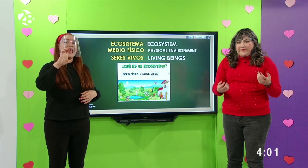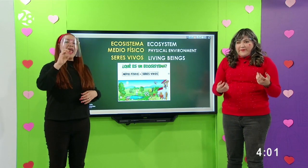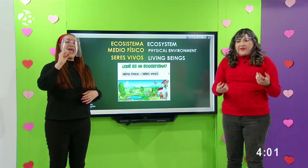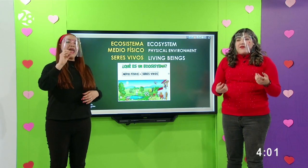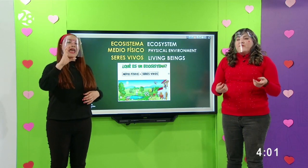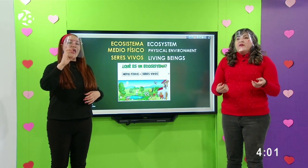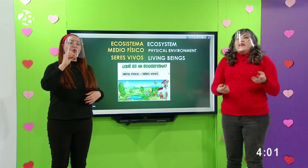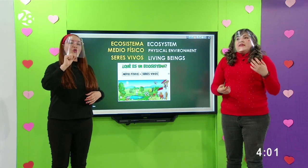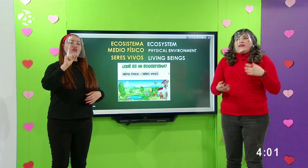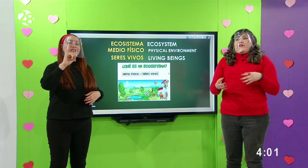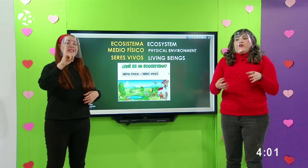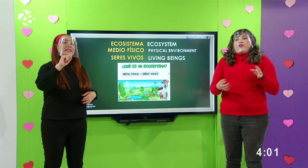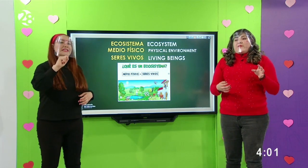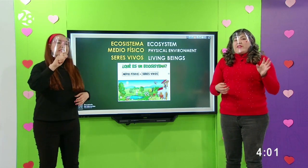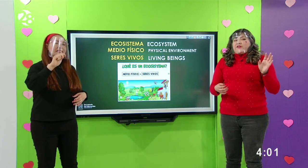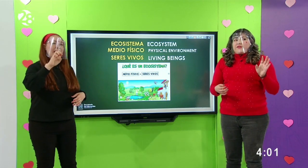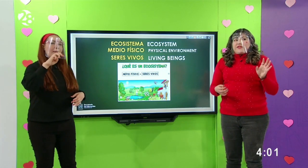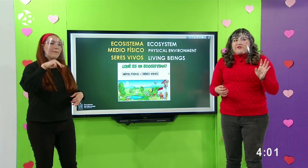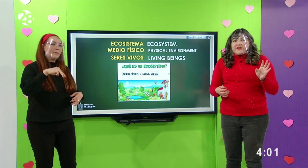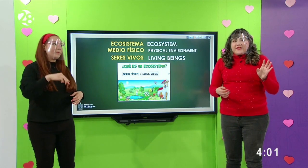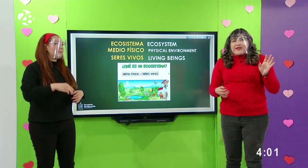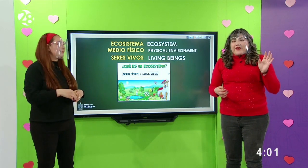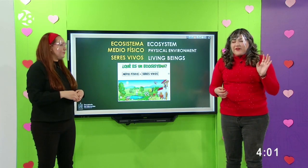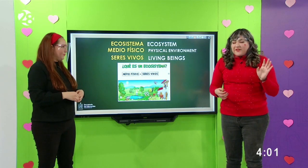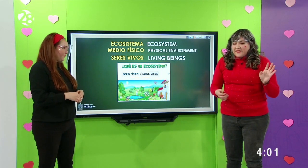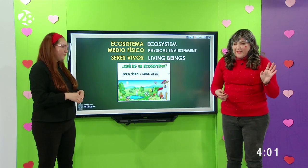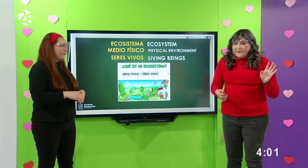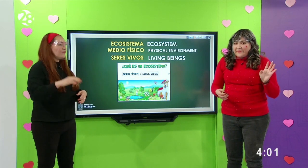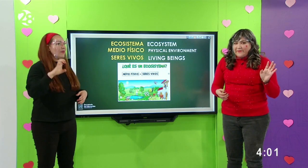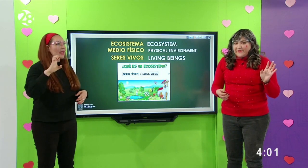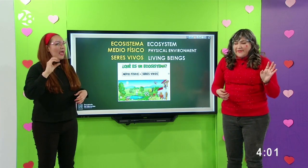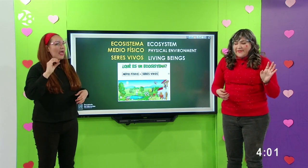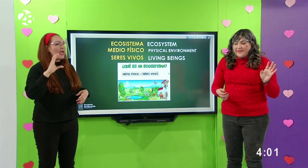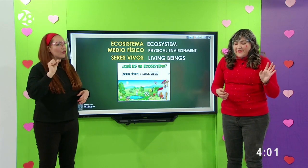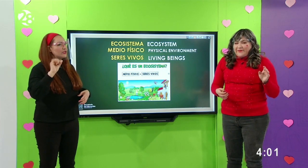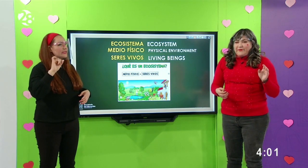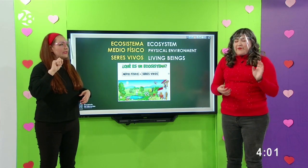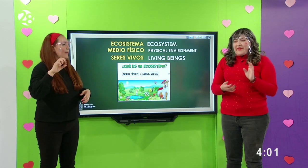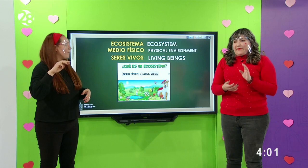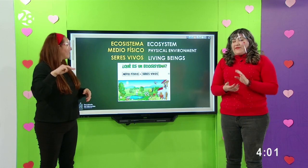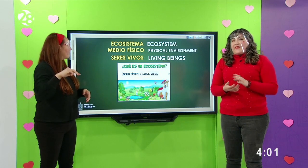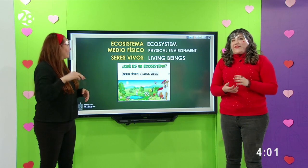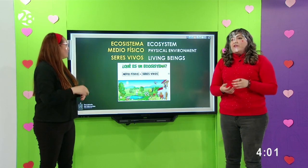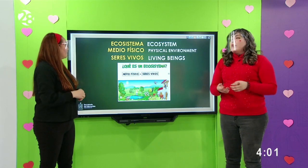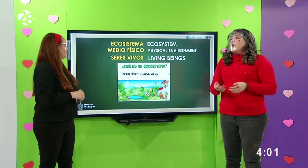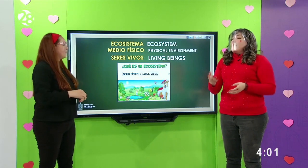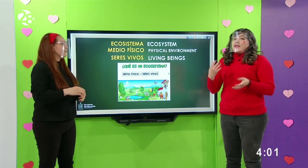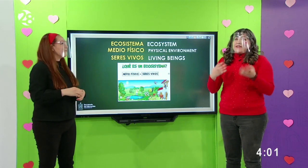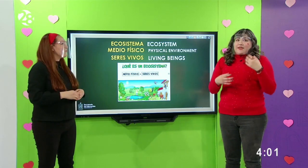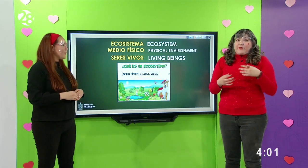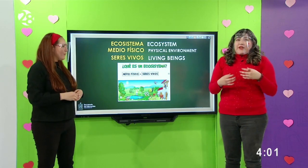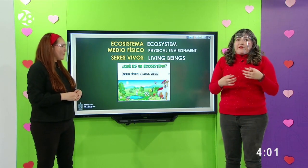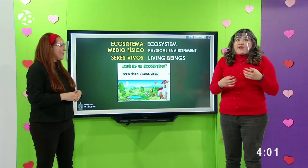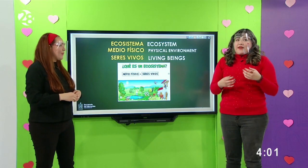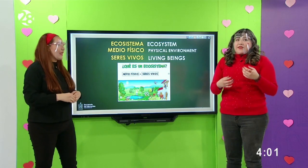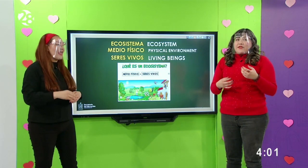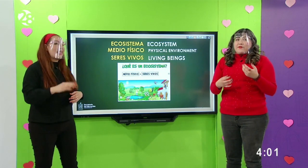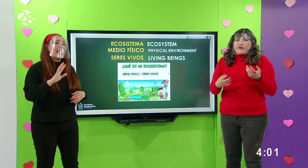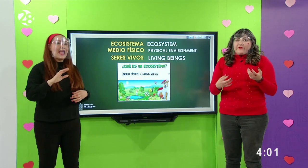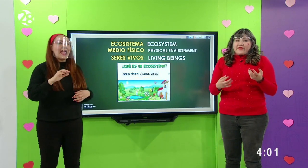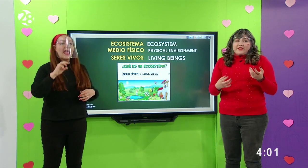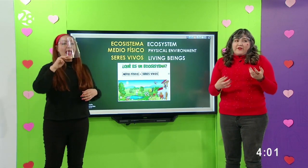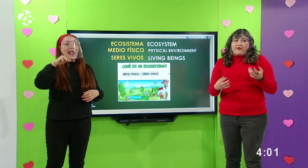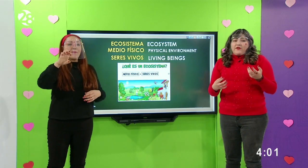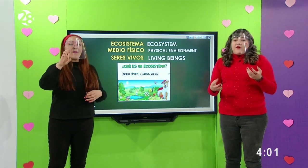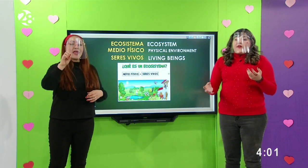ecosystem. Quiero que lo repitan todos ahí en su casita, ecosystem. Muy bien, perfecto. La siguiente palabra es el